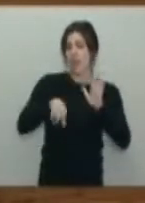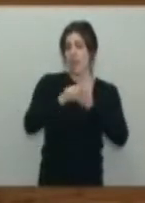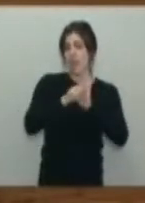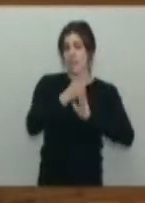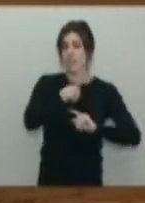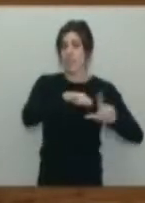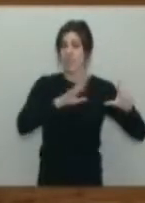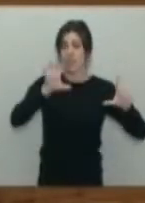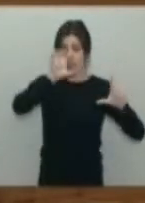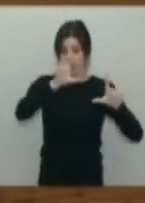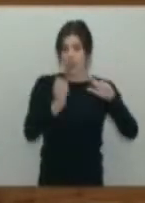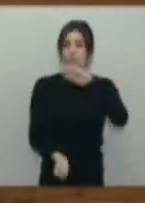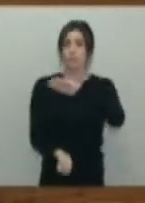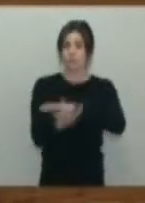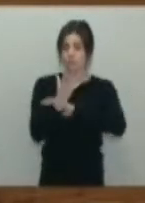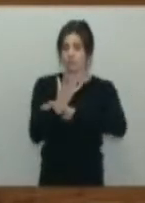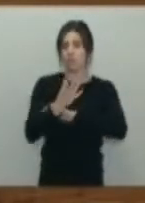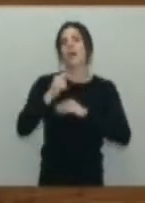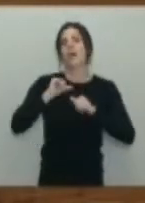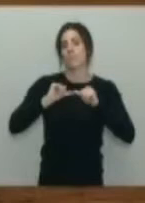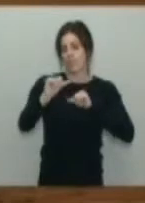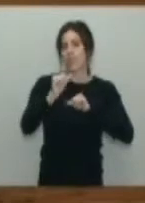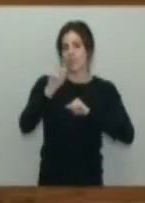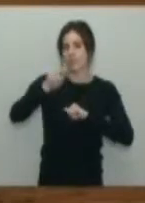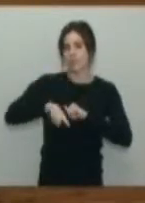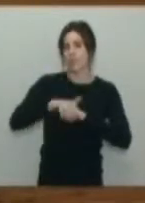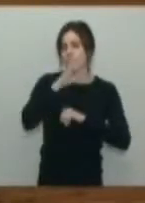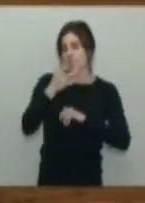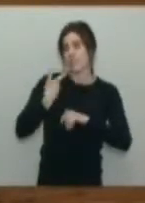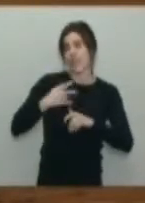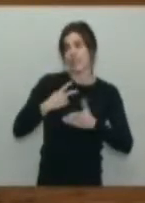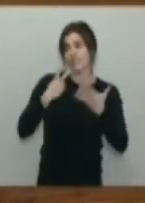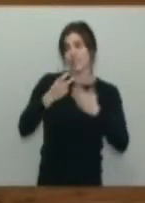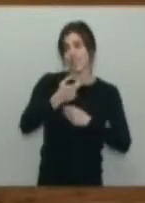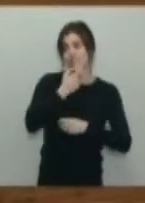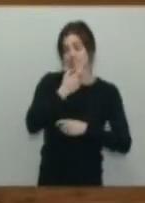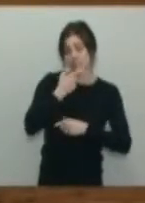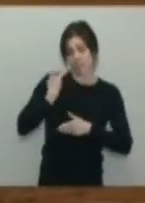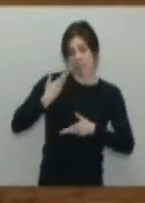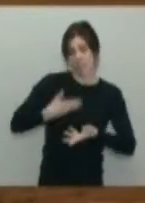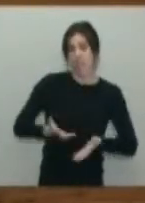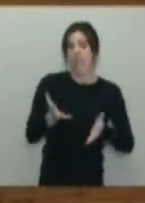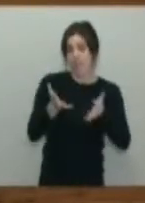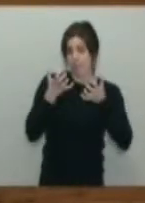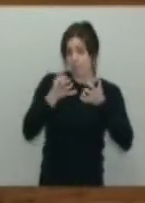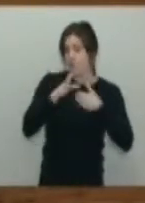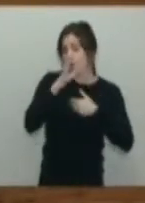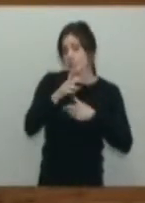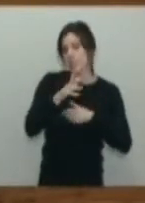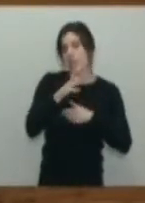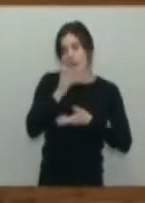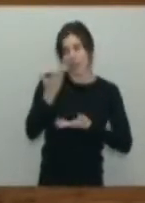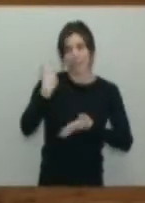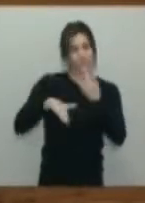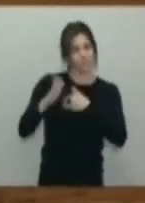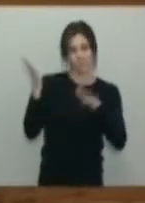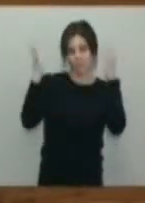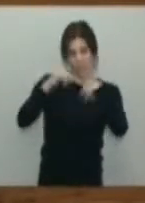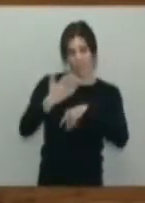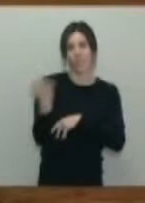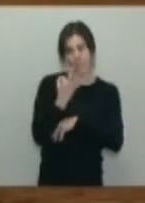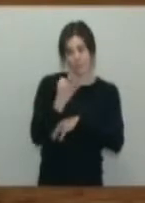esta ley ya fue aprobada el pasado 27 de septiembre. Así que esperamos que la ley asturiana, ahora ya sin excusas, esté pronto en esta